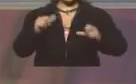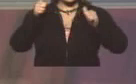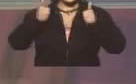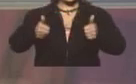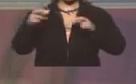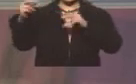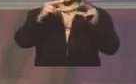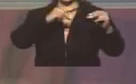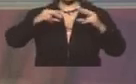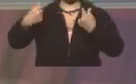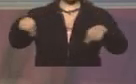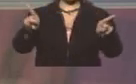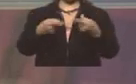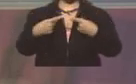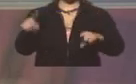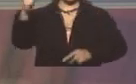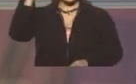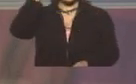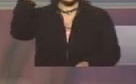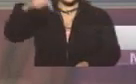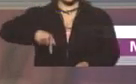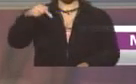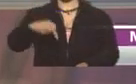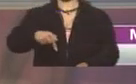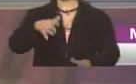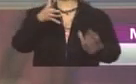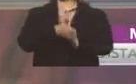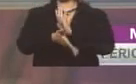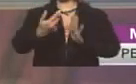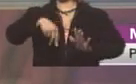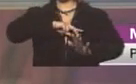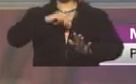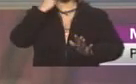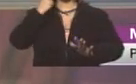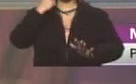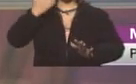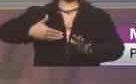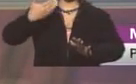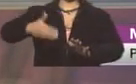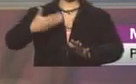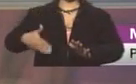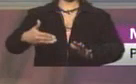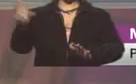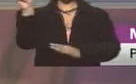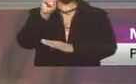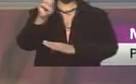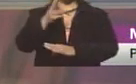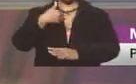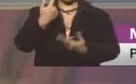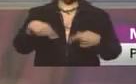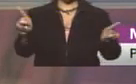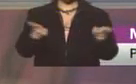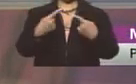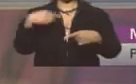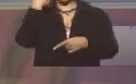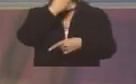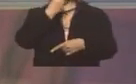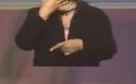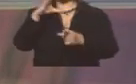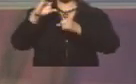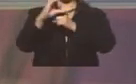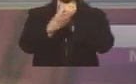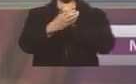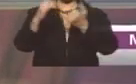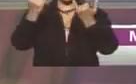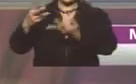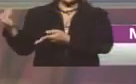Bien, arrancamos entonces esta conversa musical del día de hoy hablando sobre nuestras tradiciones venezolanas, nuestra música, nuestra